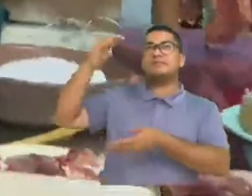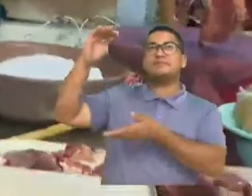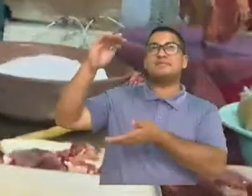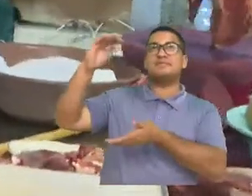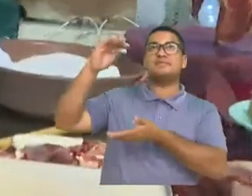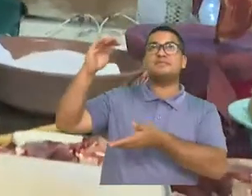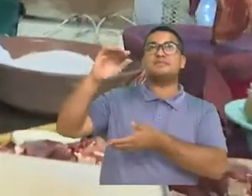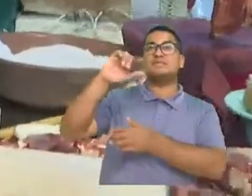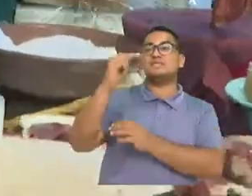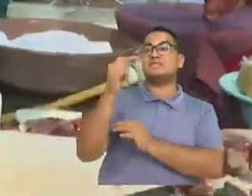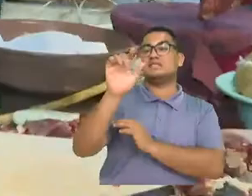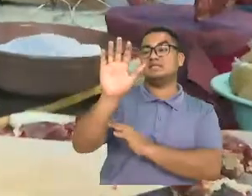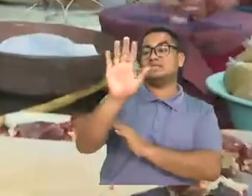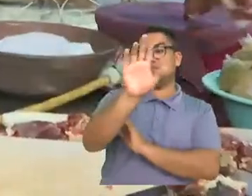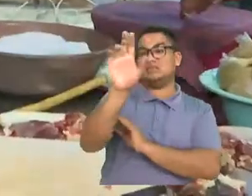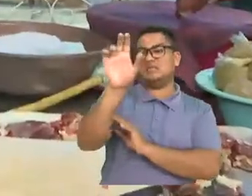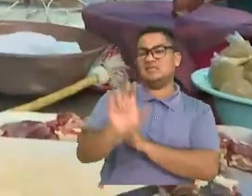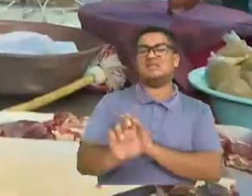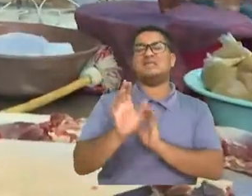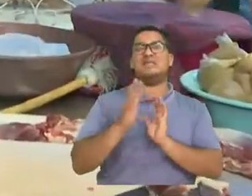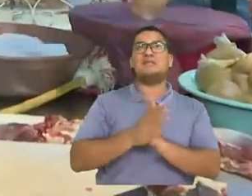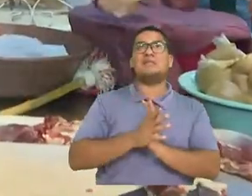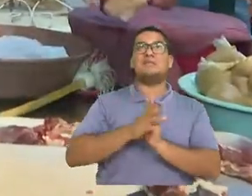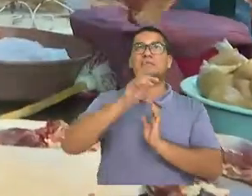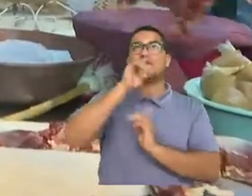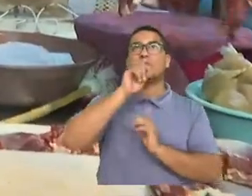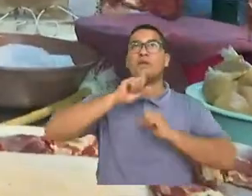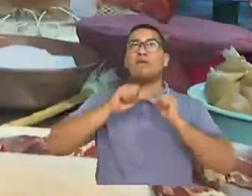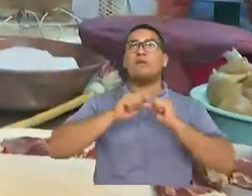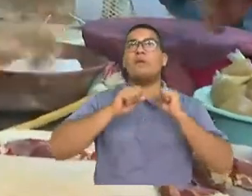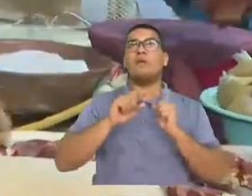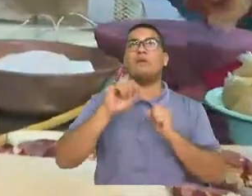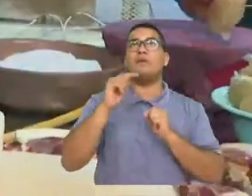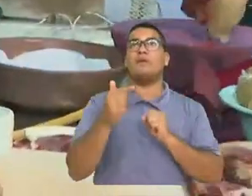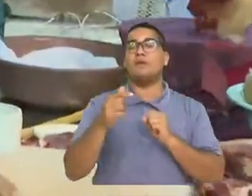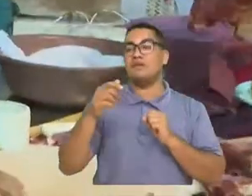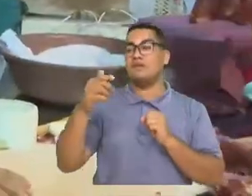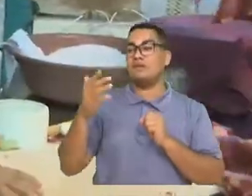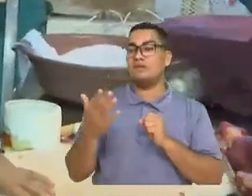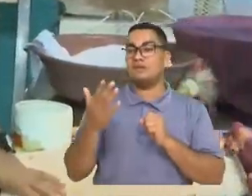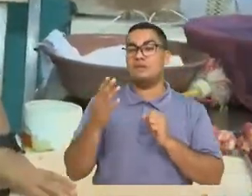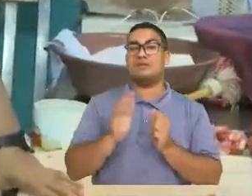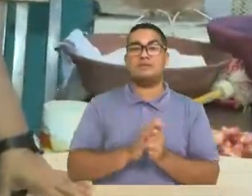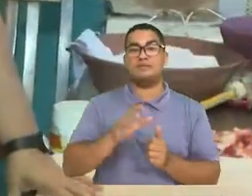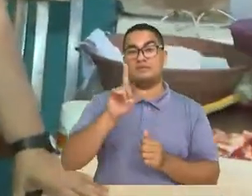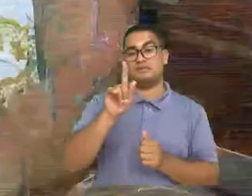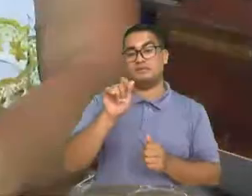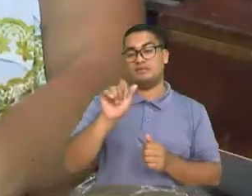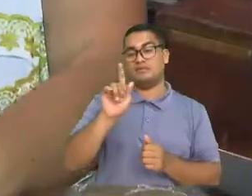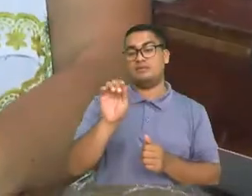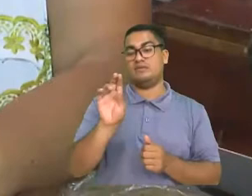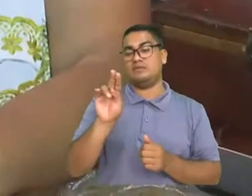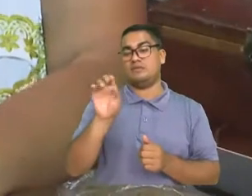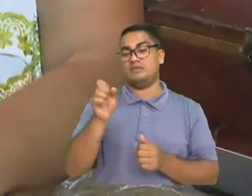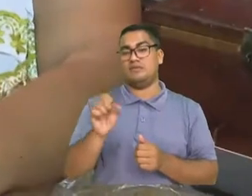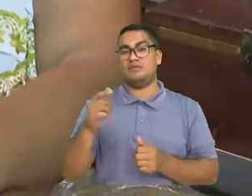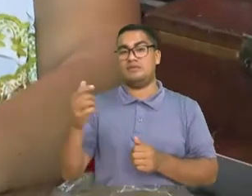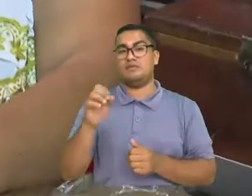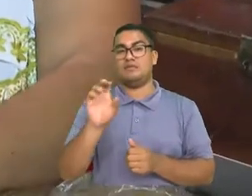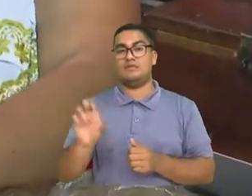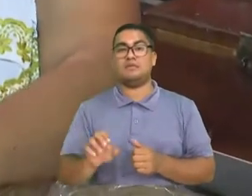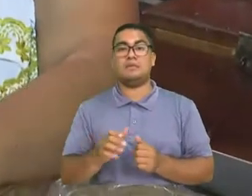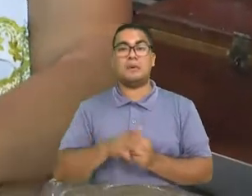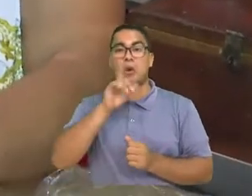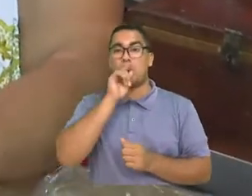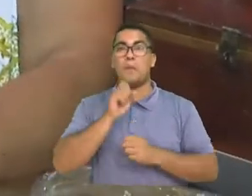A 75. ¿La gallina? A 75. Los ratones a 60 córdoba. El pollo pues se mantiene a